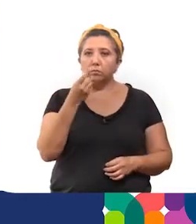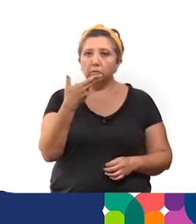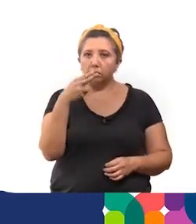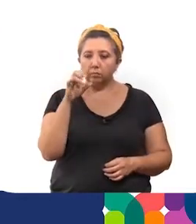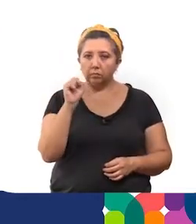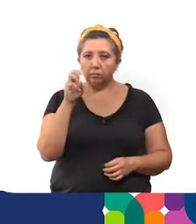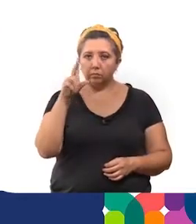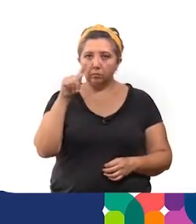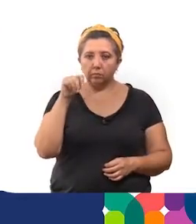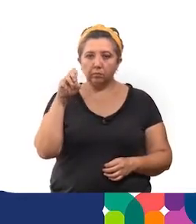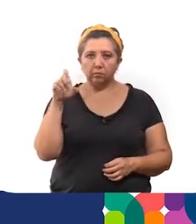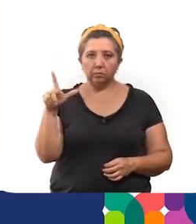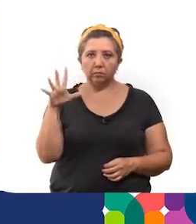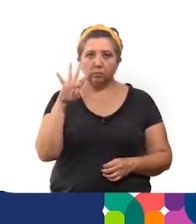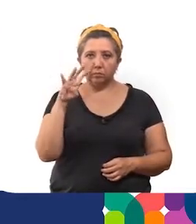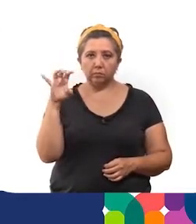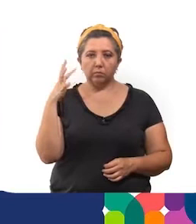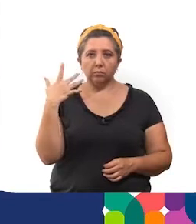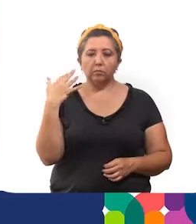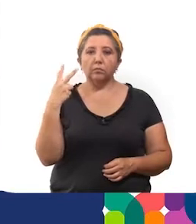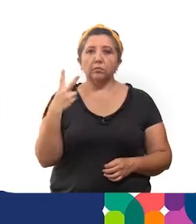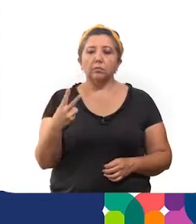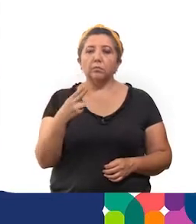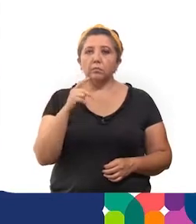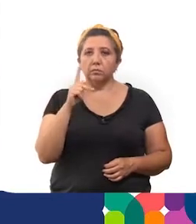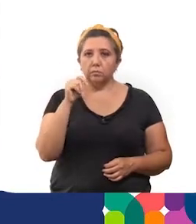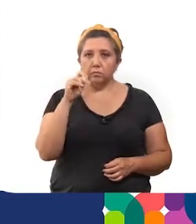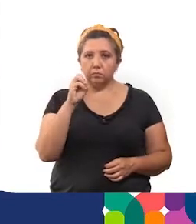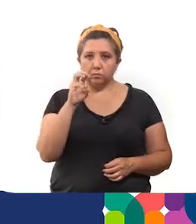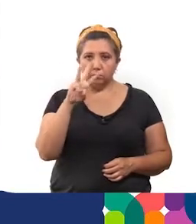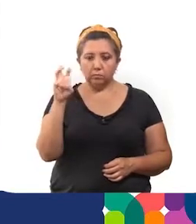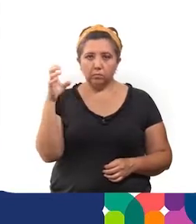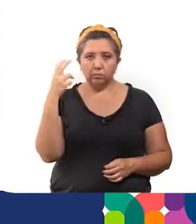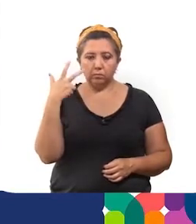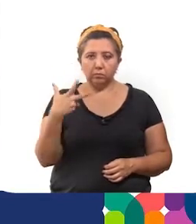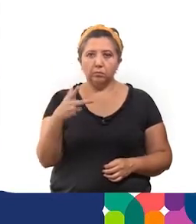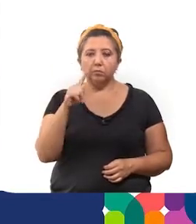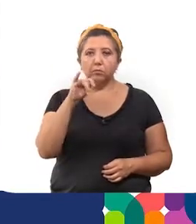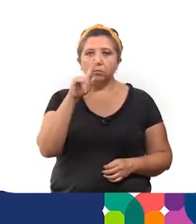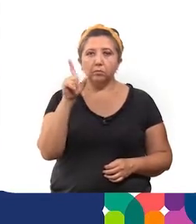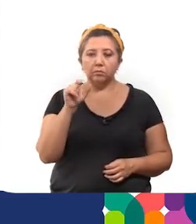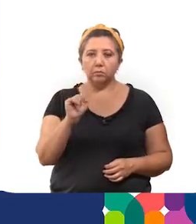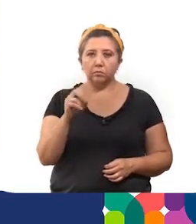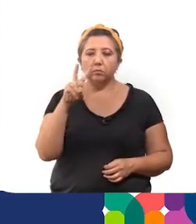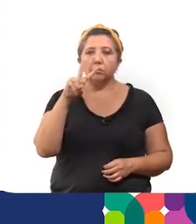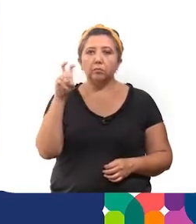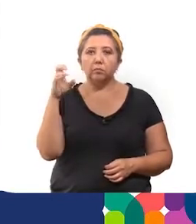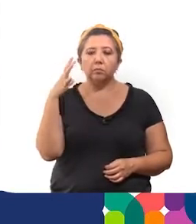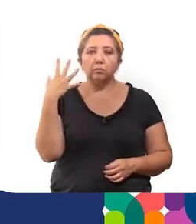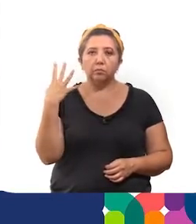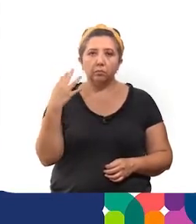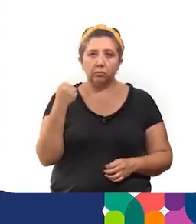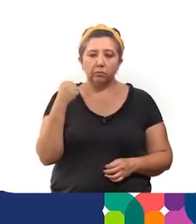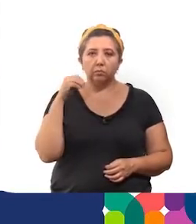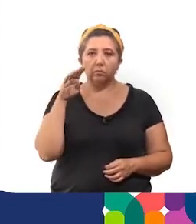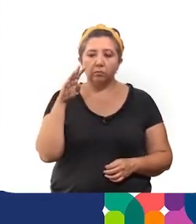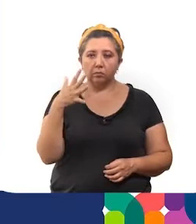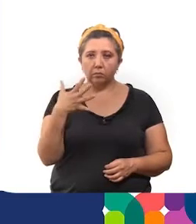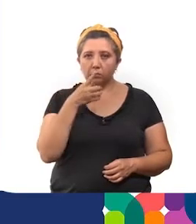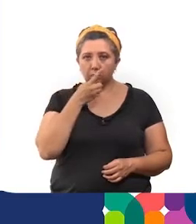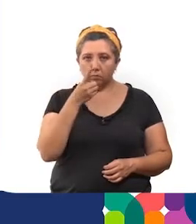455, Motul 452, Peto 308, Temozón 295,